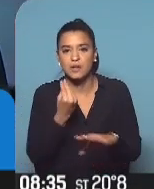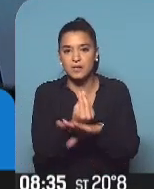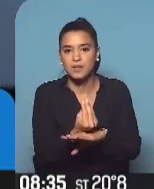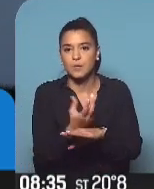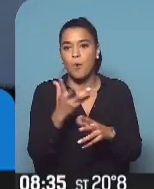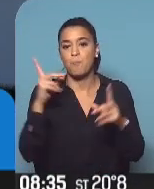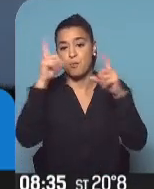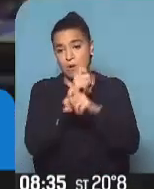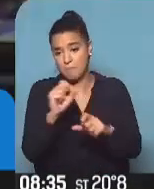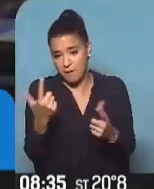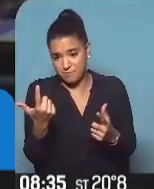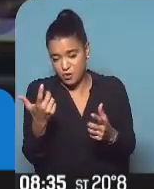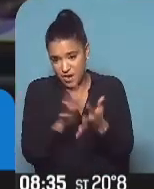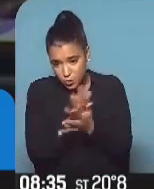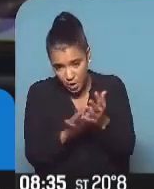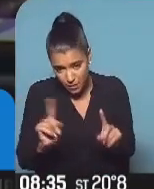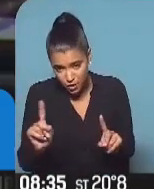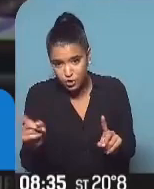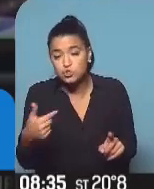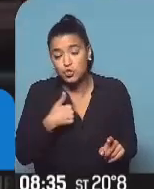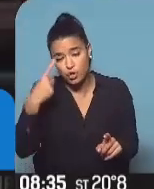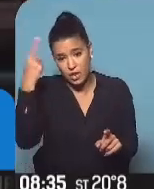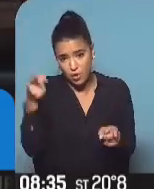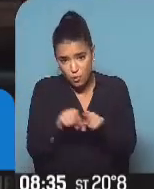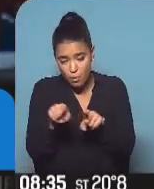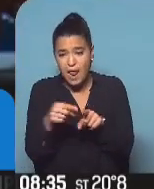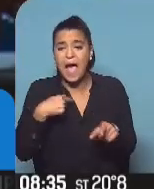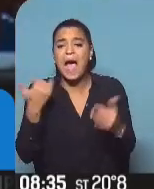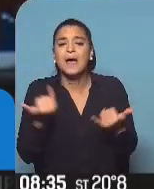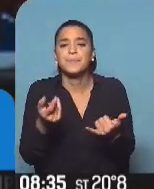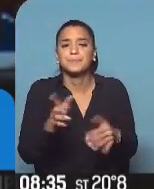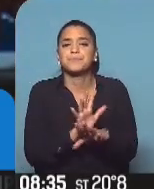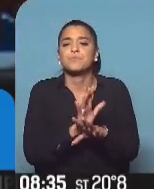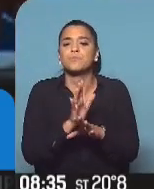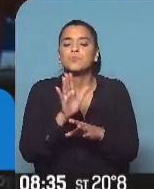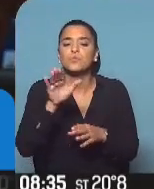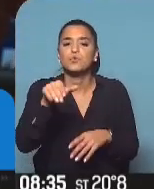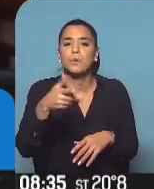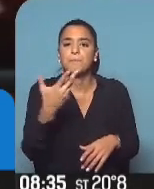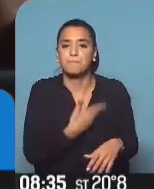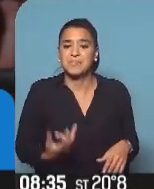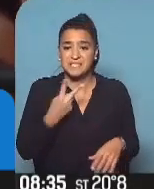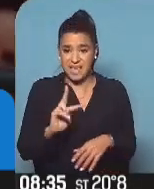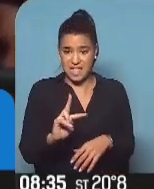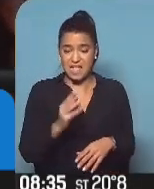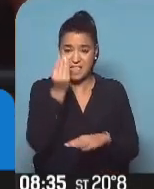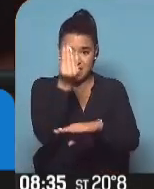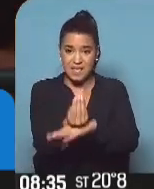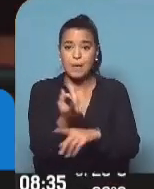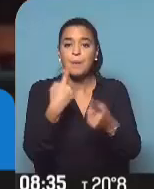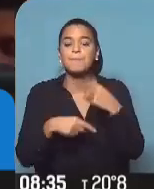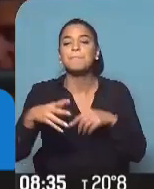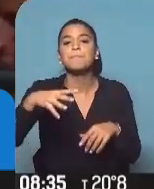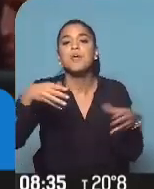sin ninguna duda. Yo creo totalmente lo mismo. Hay un planteo que tiene que ver con la vicepresidencia, pero sobre todo con el lugar